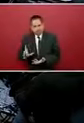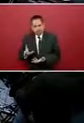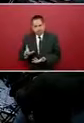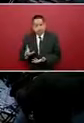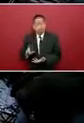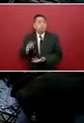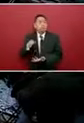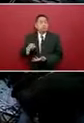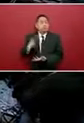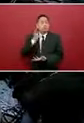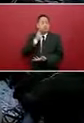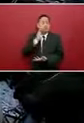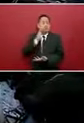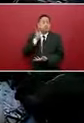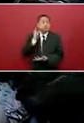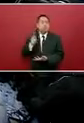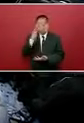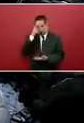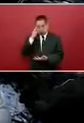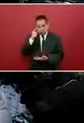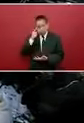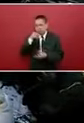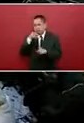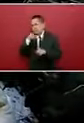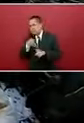El diputado, que su función es legislar,